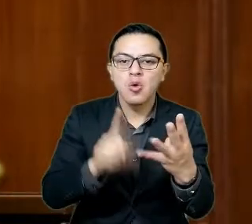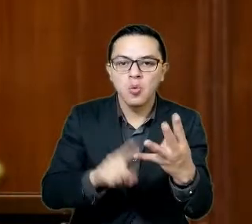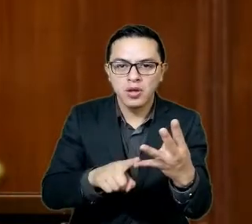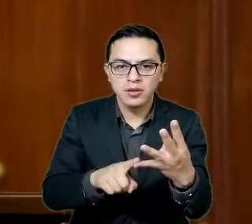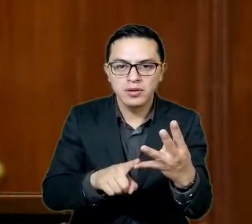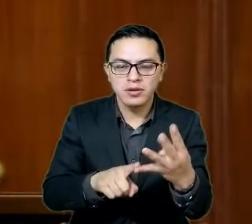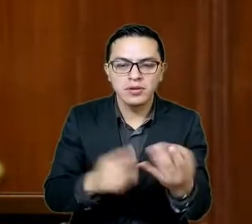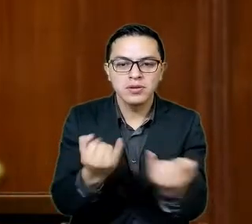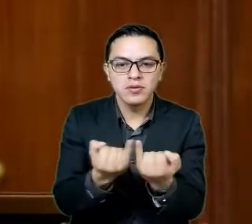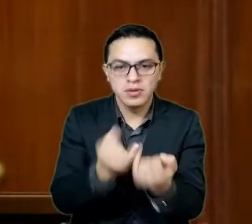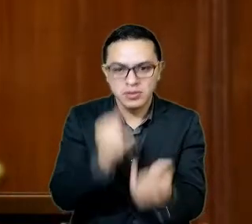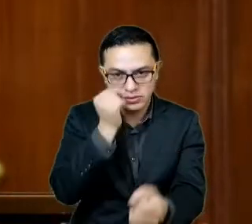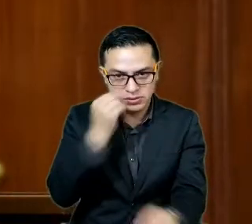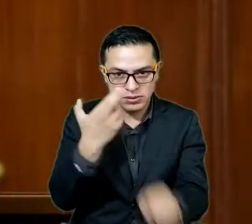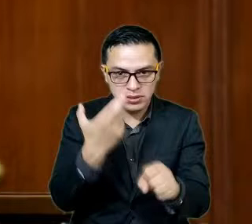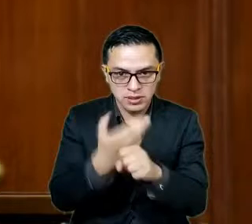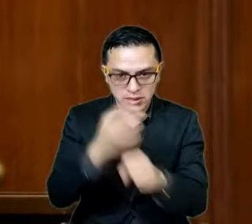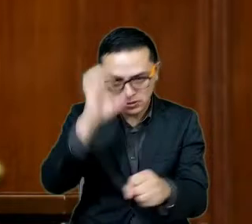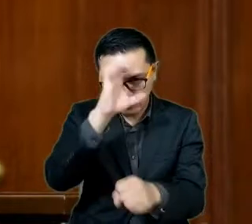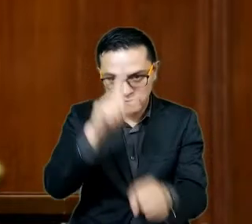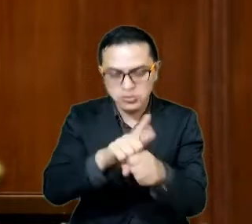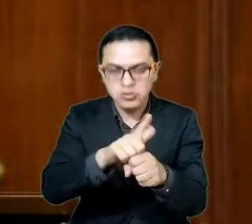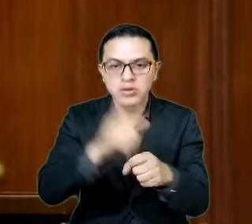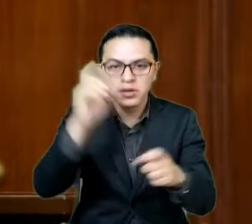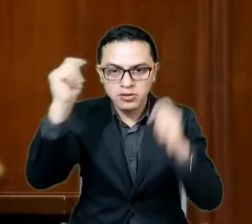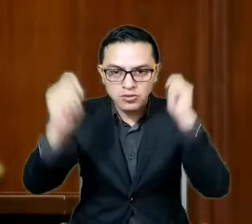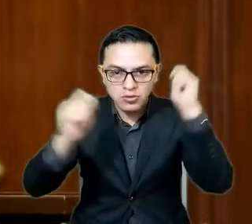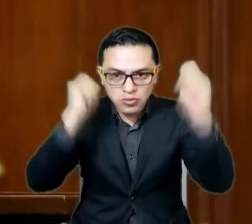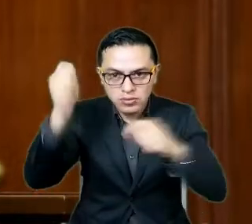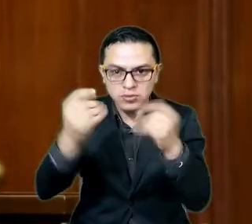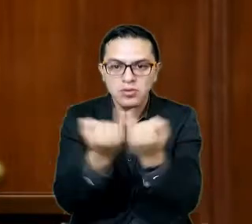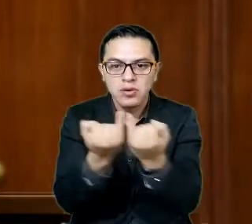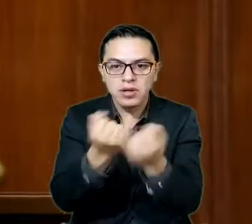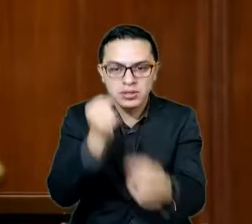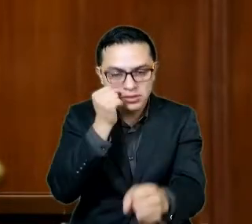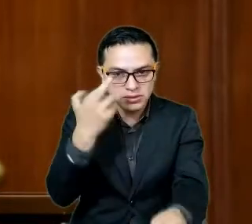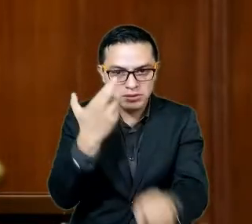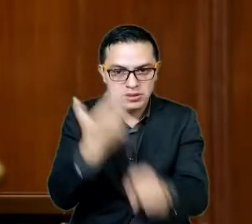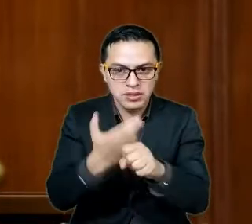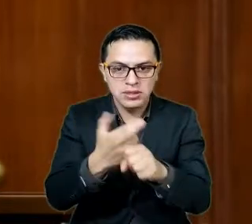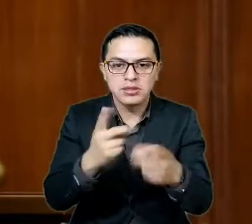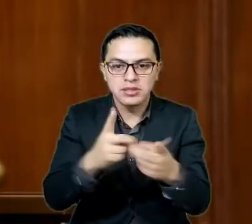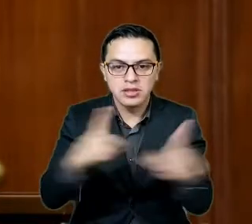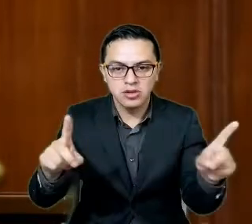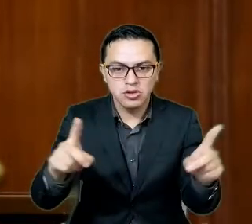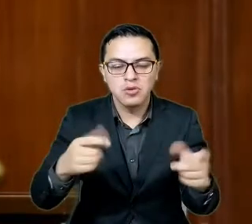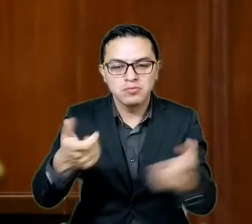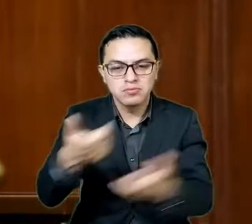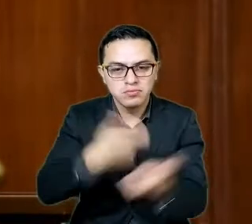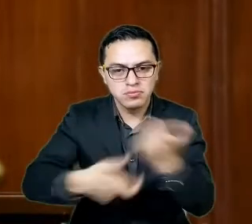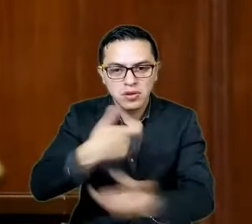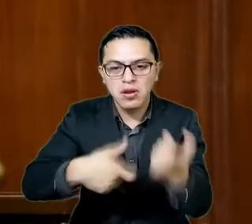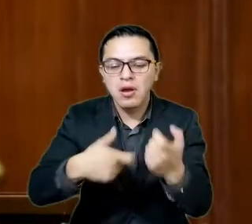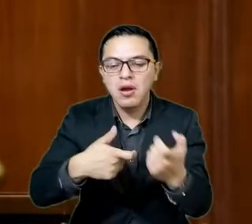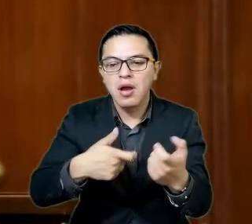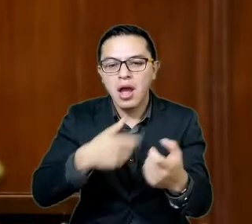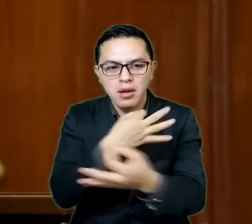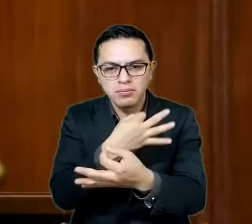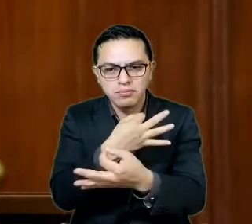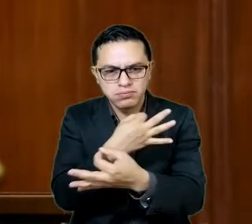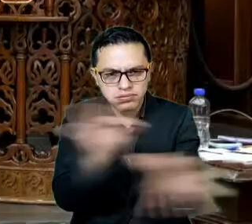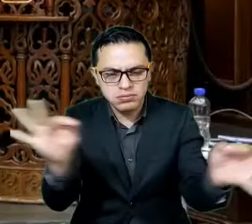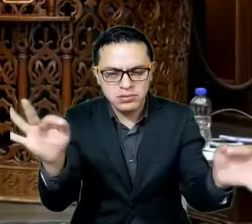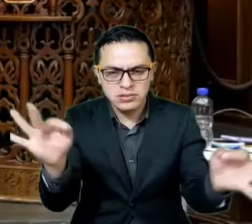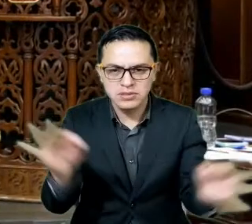la secretaría de cultura y turismo de la secretaría de desarrollo económico para su difusión hacia los mexiquenses es